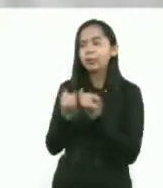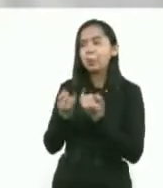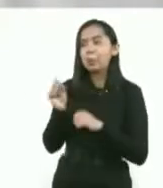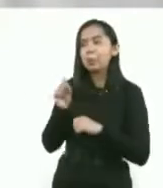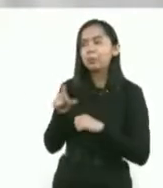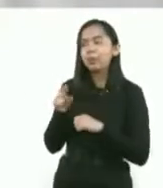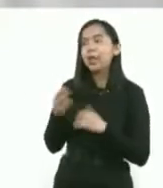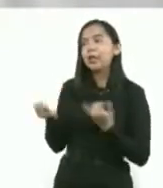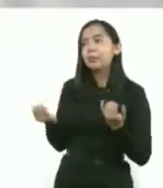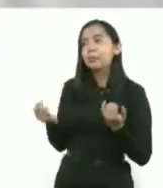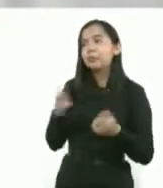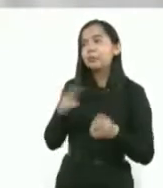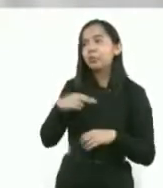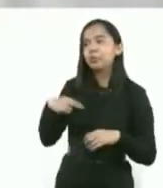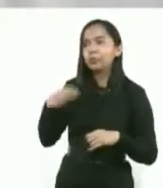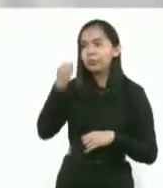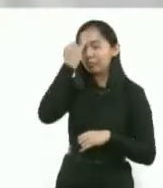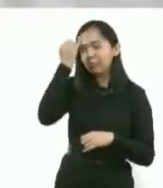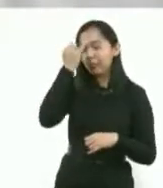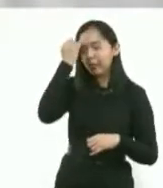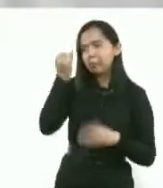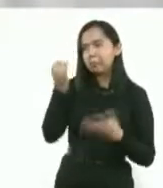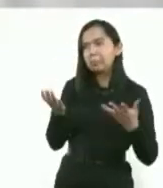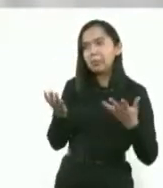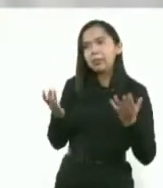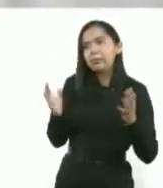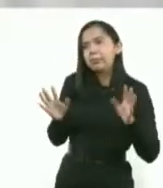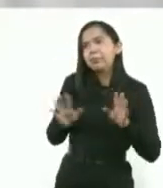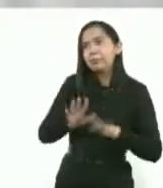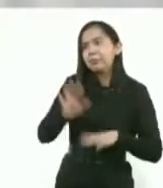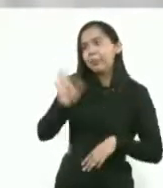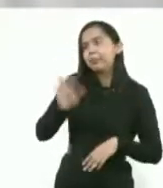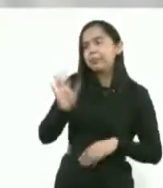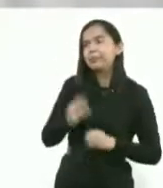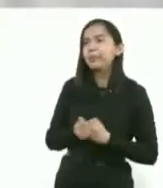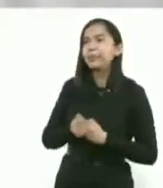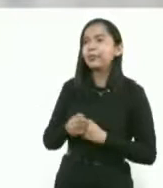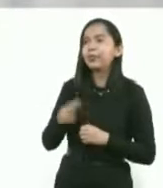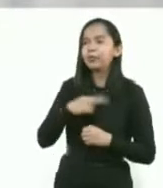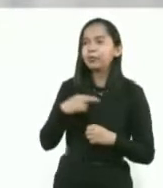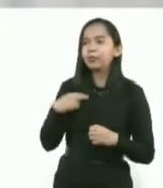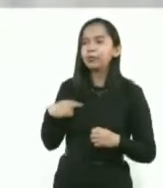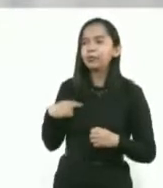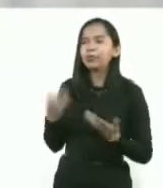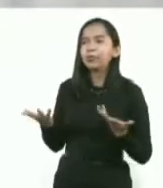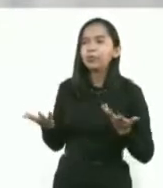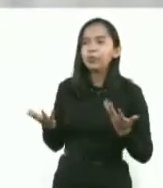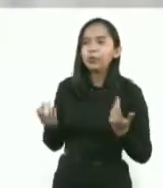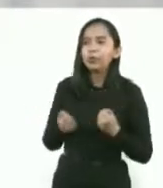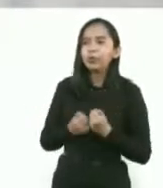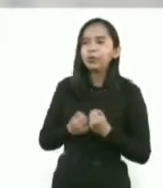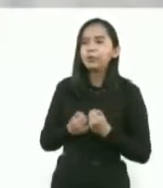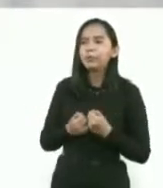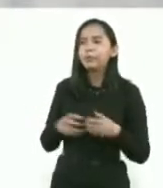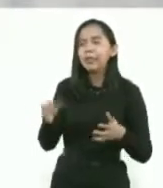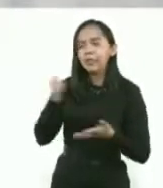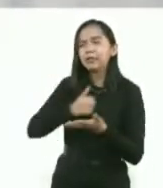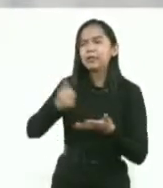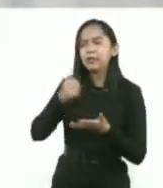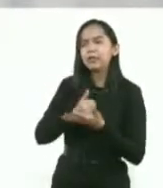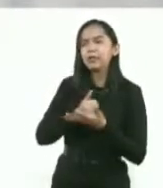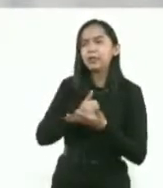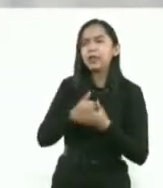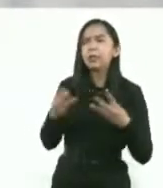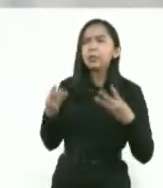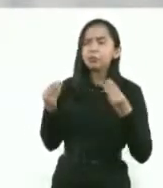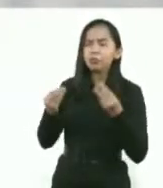pues coincidimos en el proyecto de nación que está encabezando. Y en la ciudad pues hay